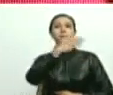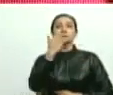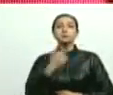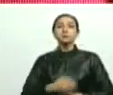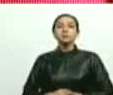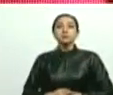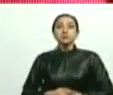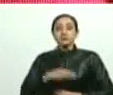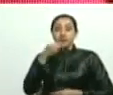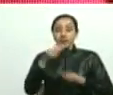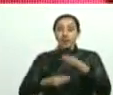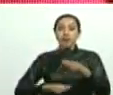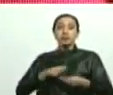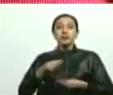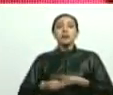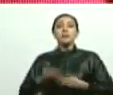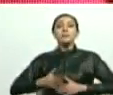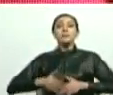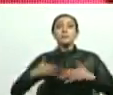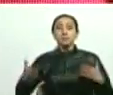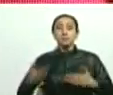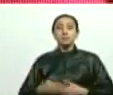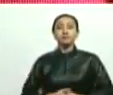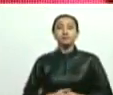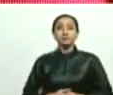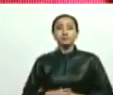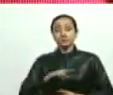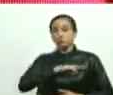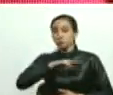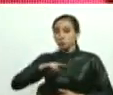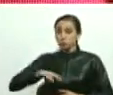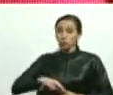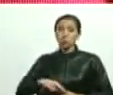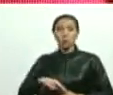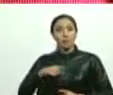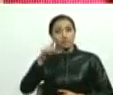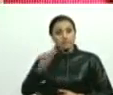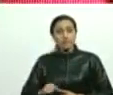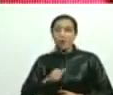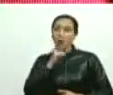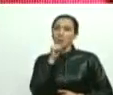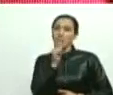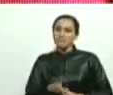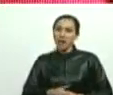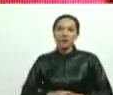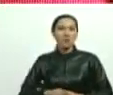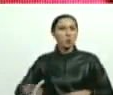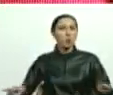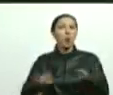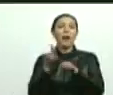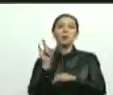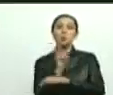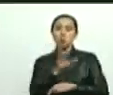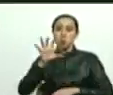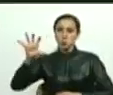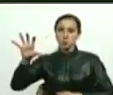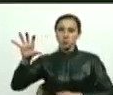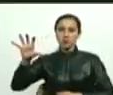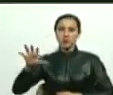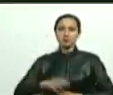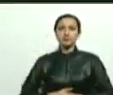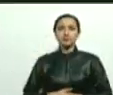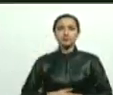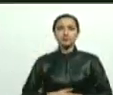Hacer menos de eso, quedaríamos muy mal. Sería deshonesto con el país.